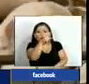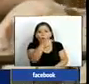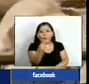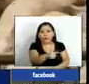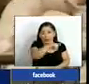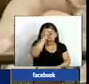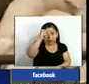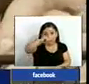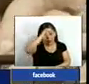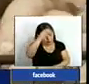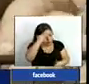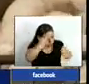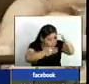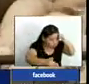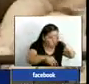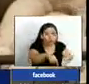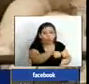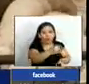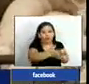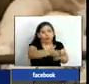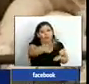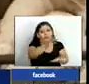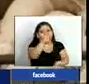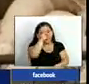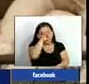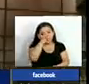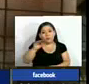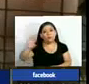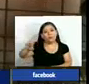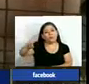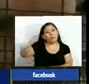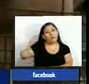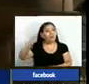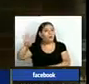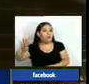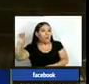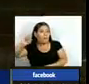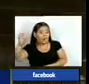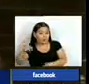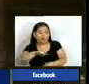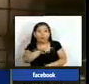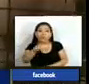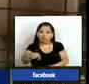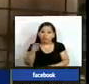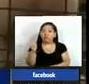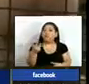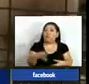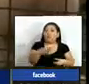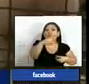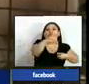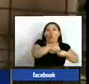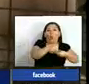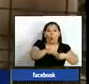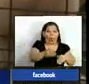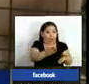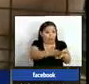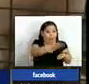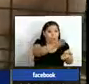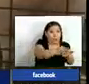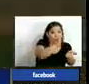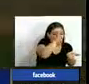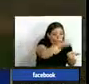trabajadores porcinos en granjas porcinas y el 4,4% de la población en general dieron positivo. Esto según una encuesta